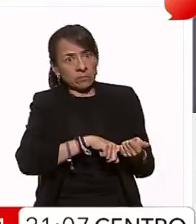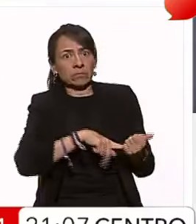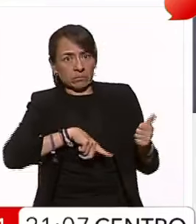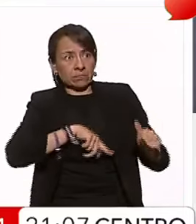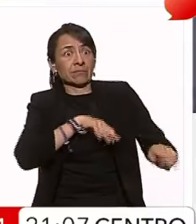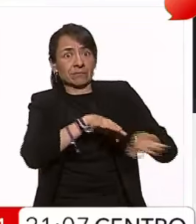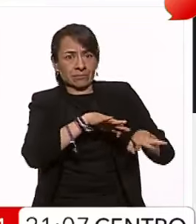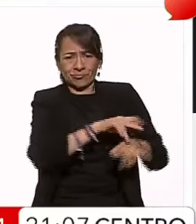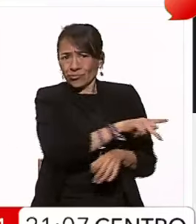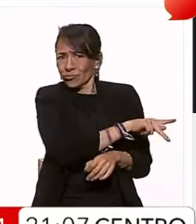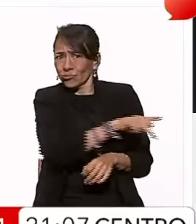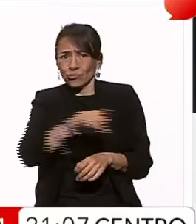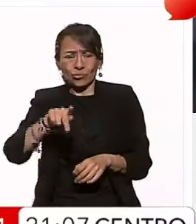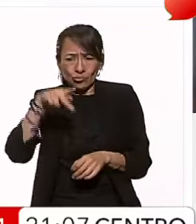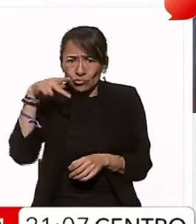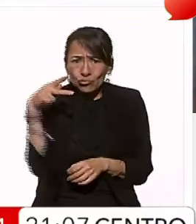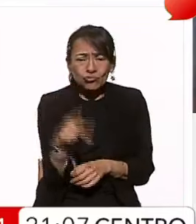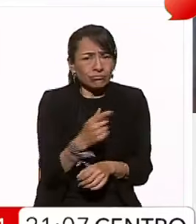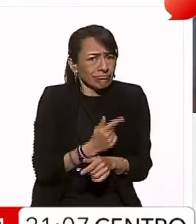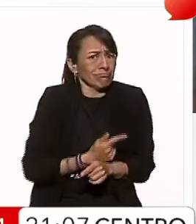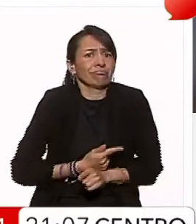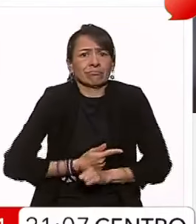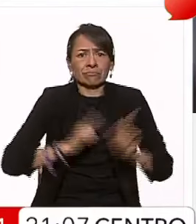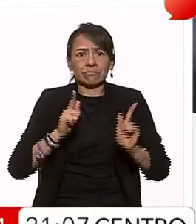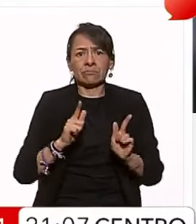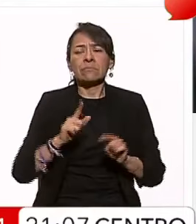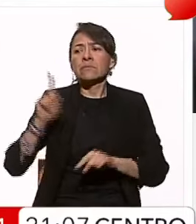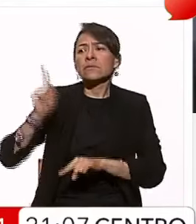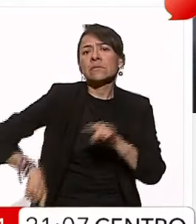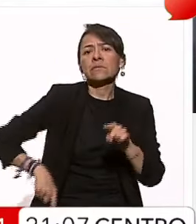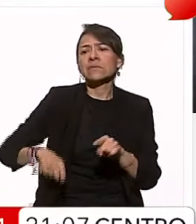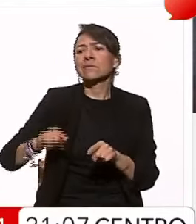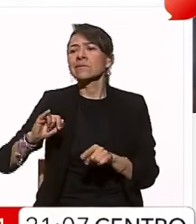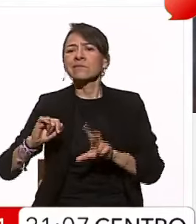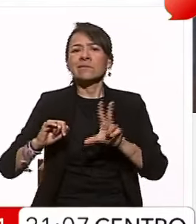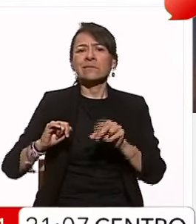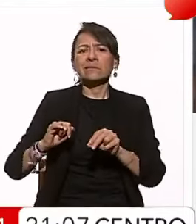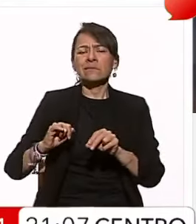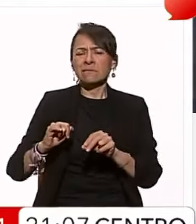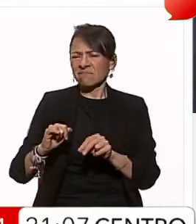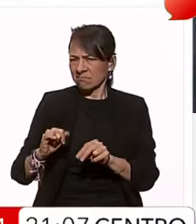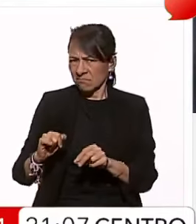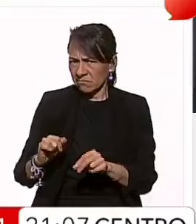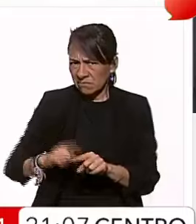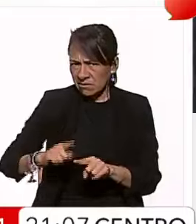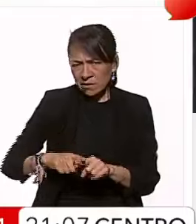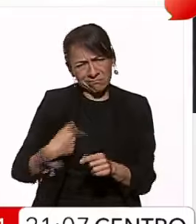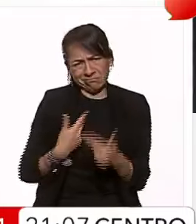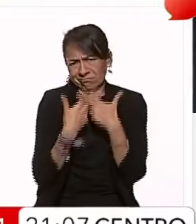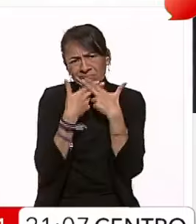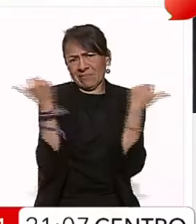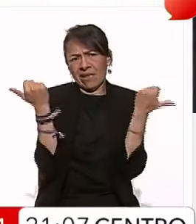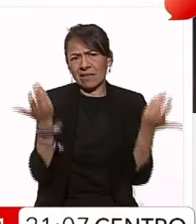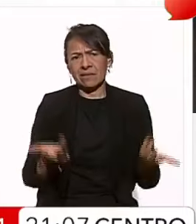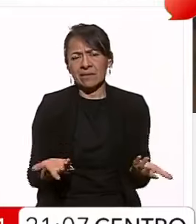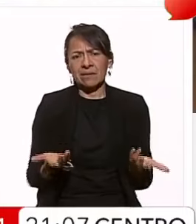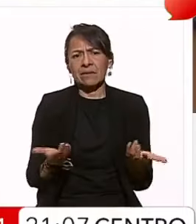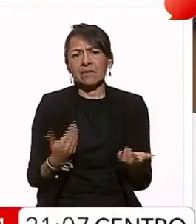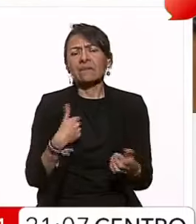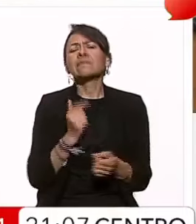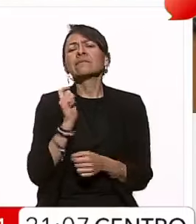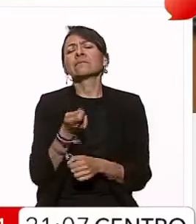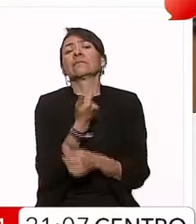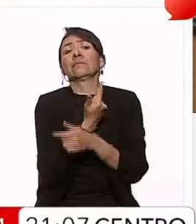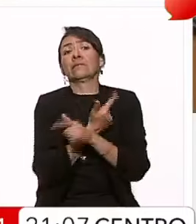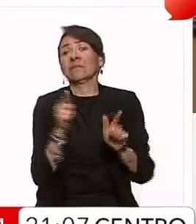puede limitar su libertad a persona alguna Nadie puede limitar la libertad de